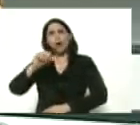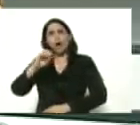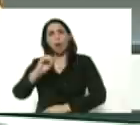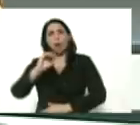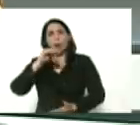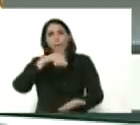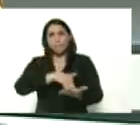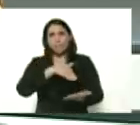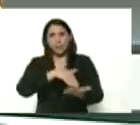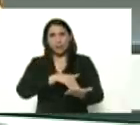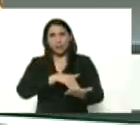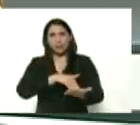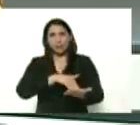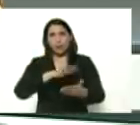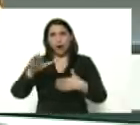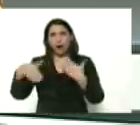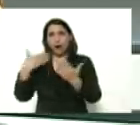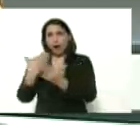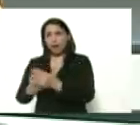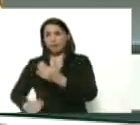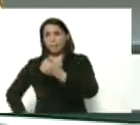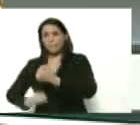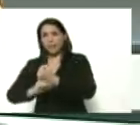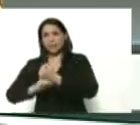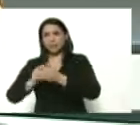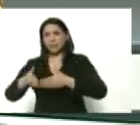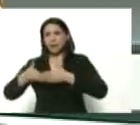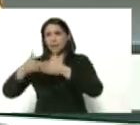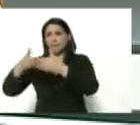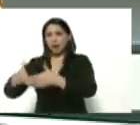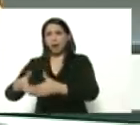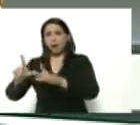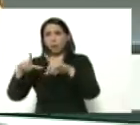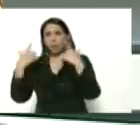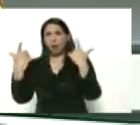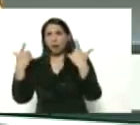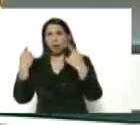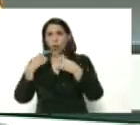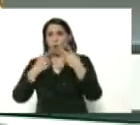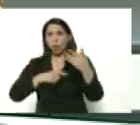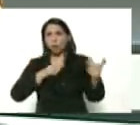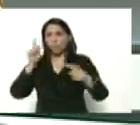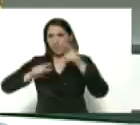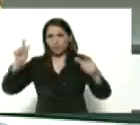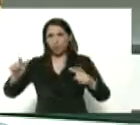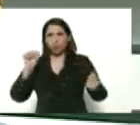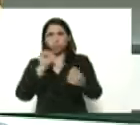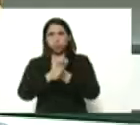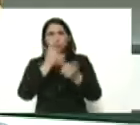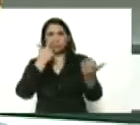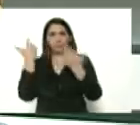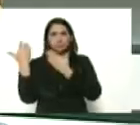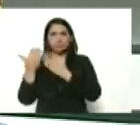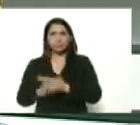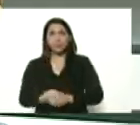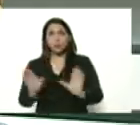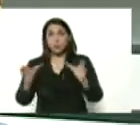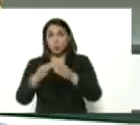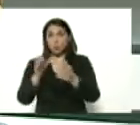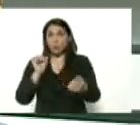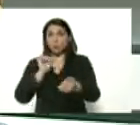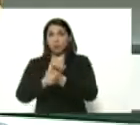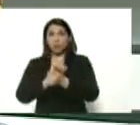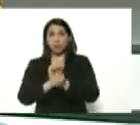hasta la base naval de La Guaira, el resto de los detenidos. Tenemos esas imágenes. En este grupo de